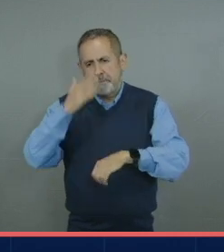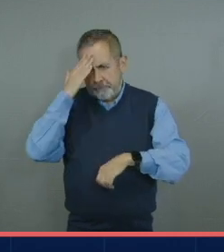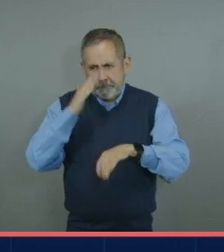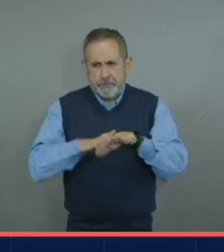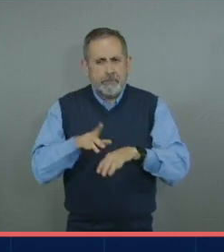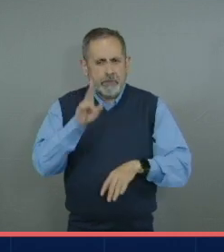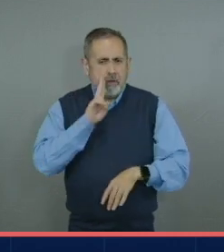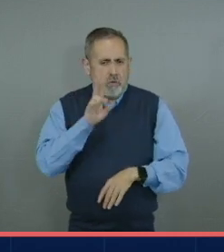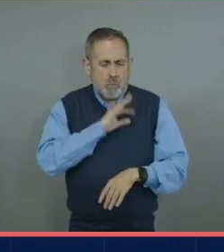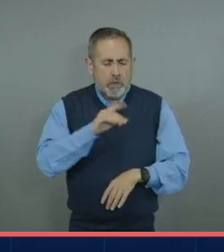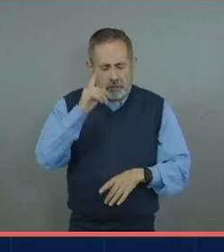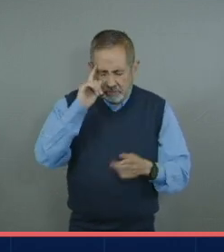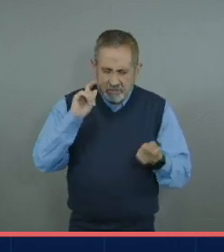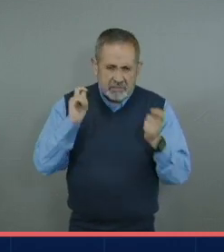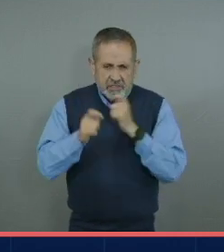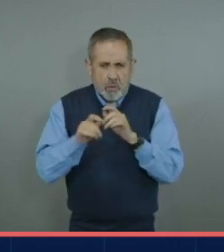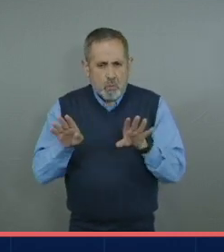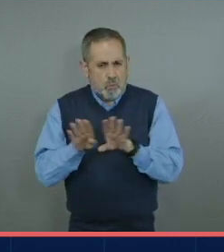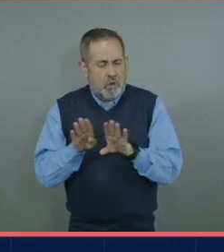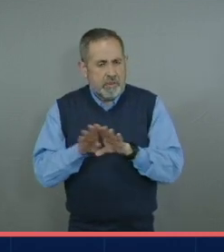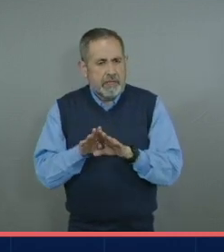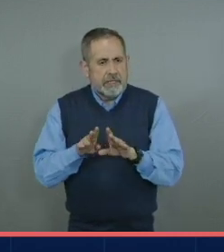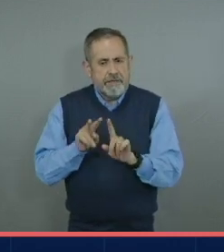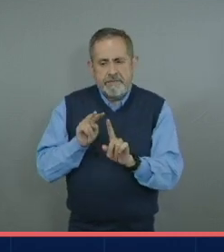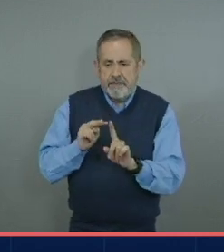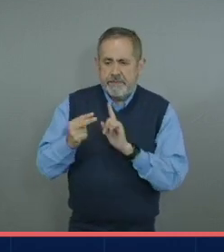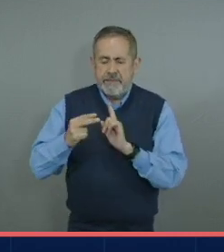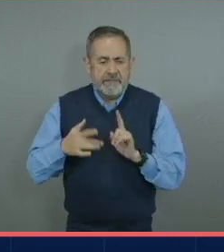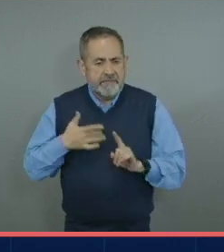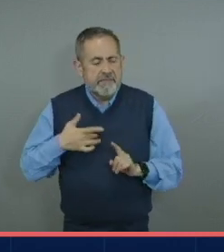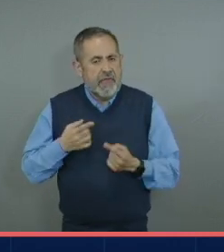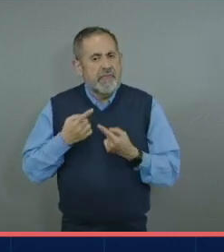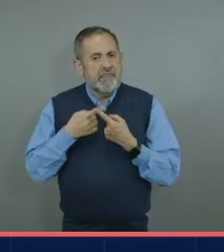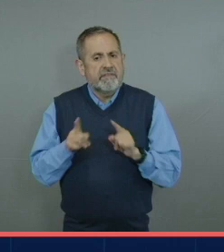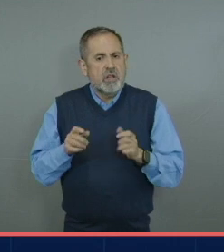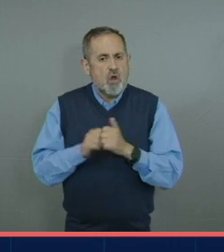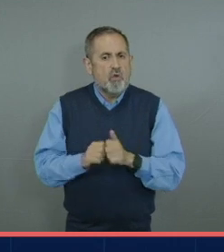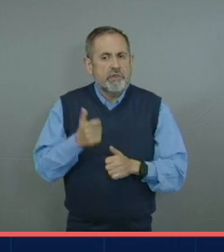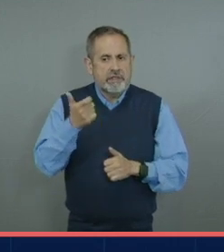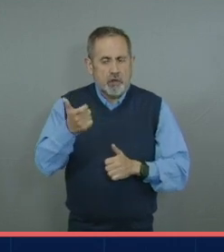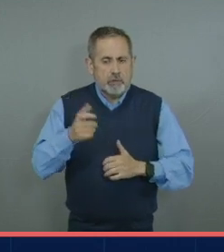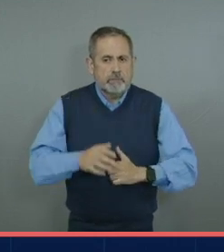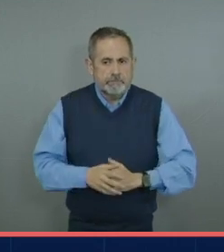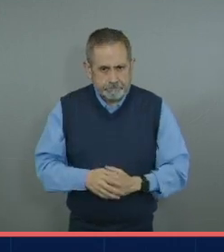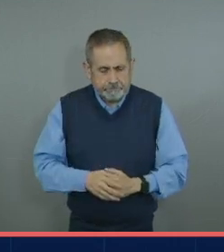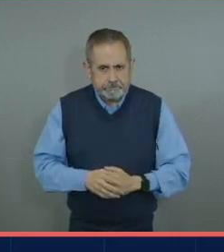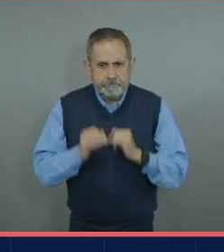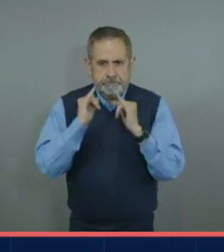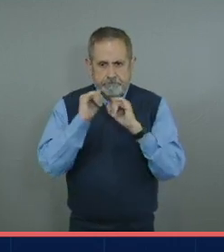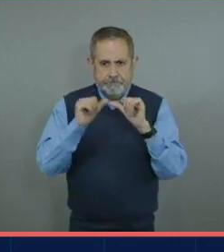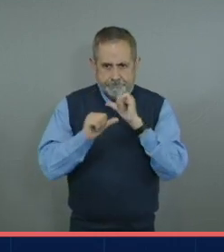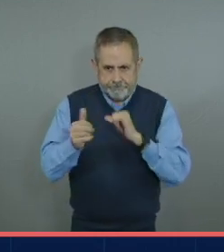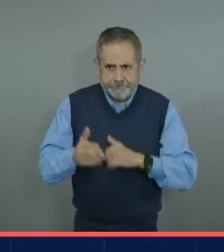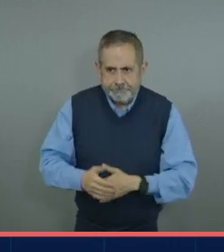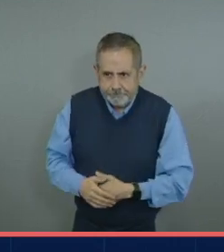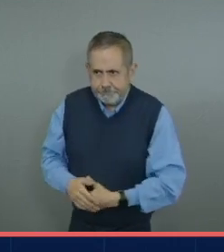de verdad su manera de ver y de tratar con el dinero. ¿Sale? Bueno, ok, vamos a continuar.